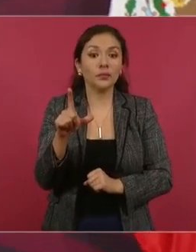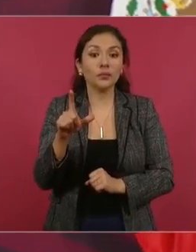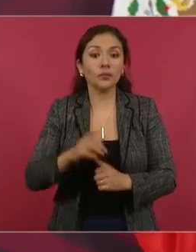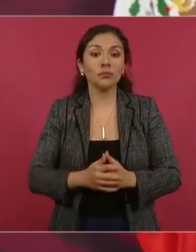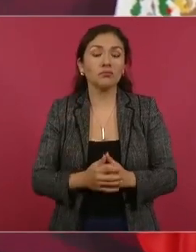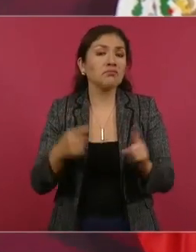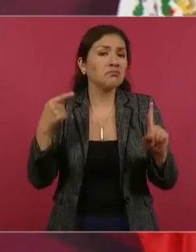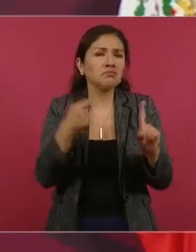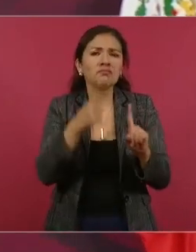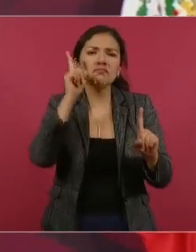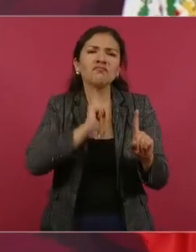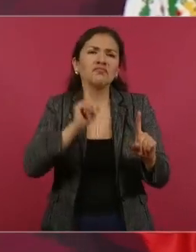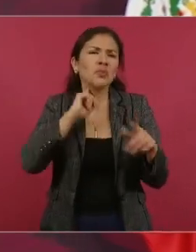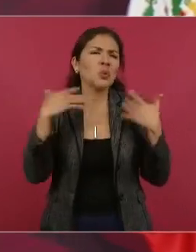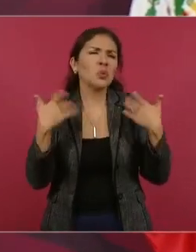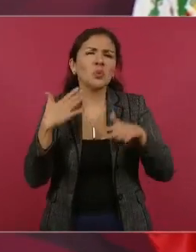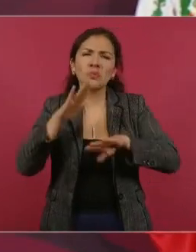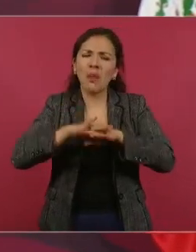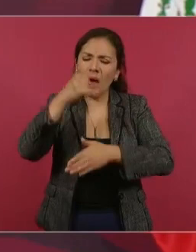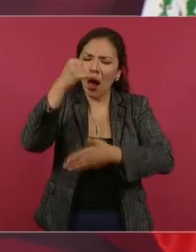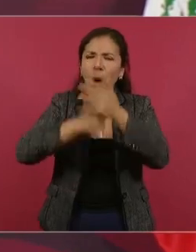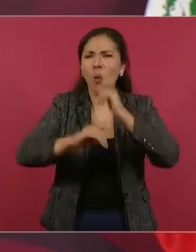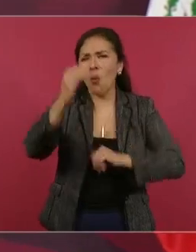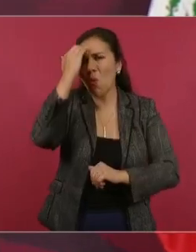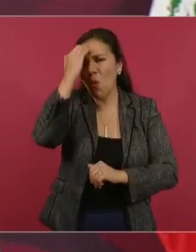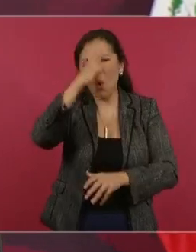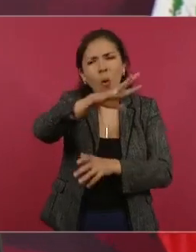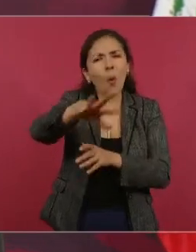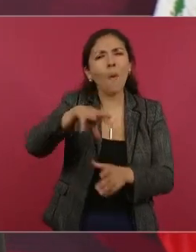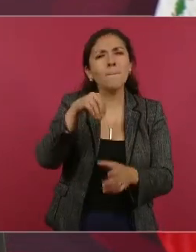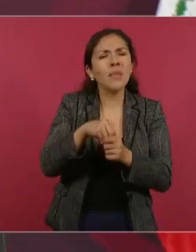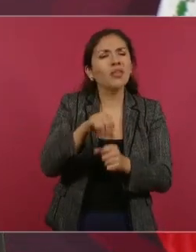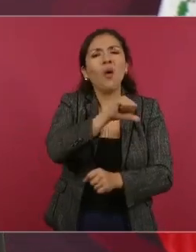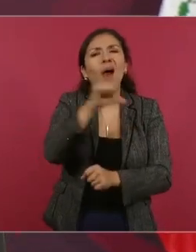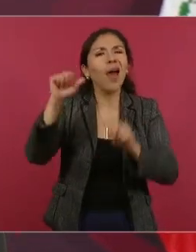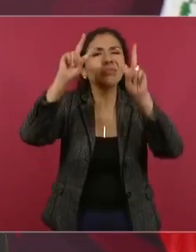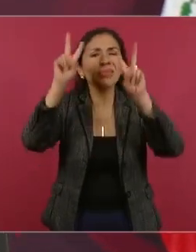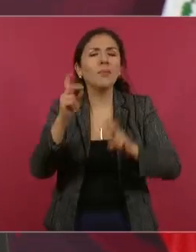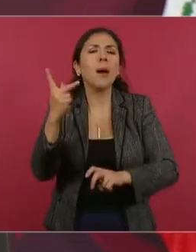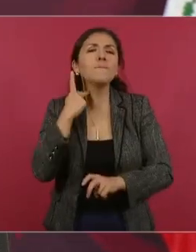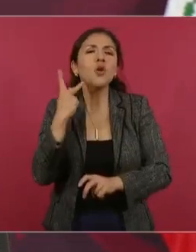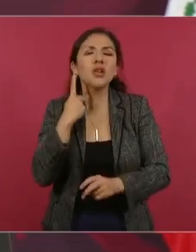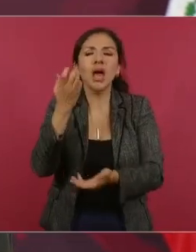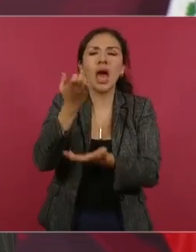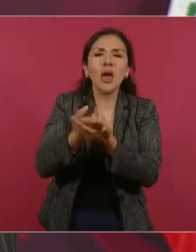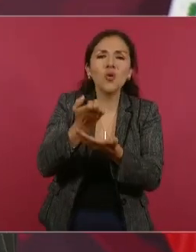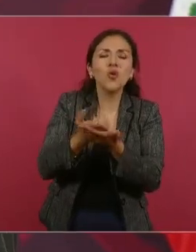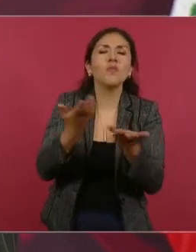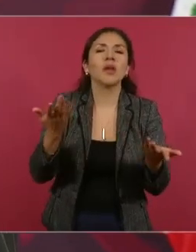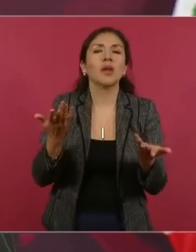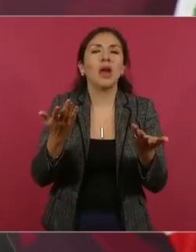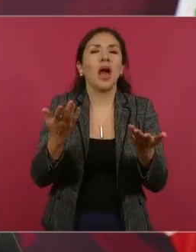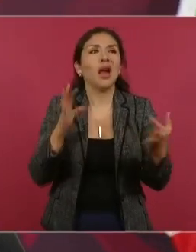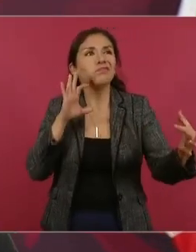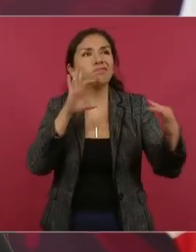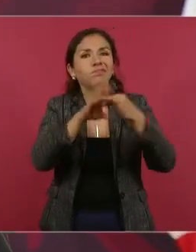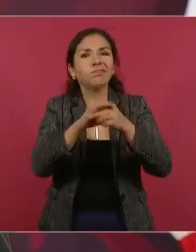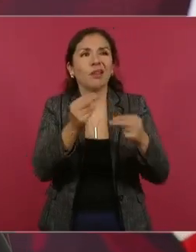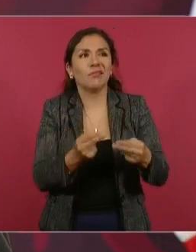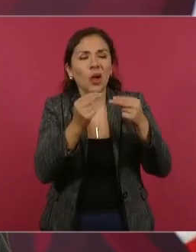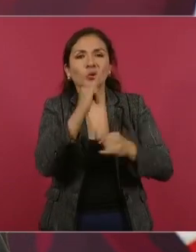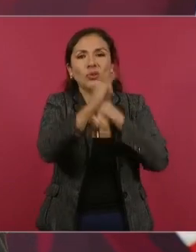tiene mucho conocimiento de la política económica, de las relaciones